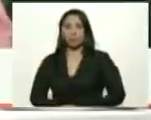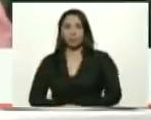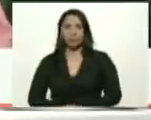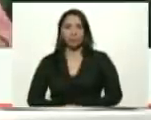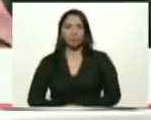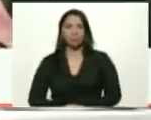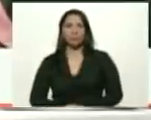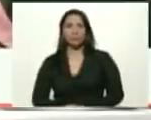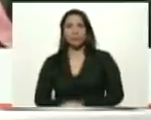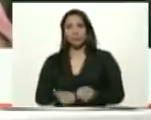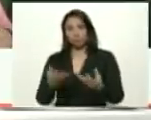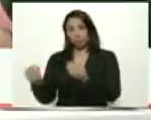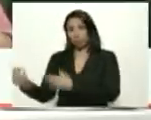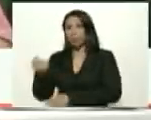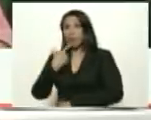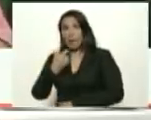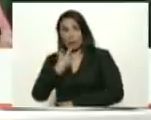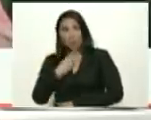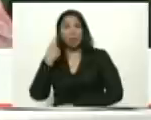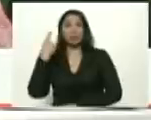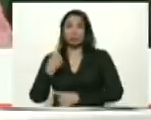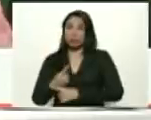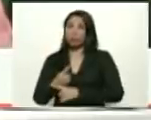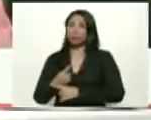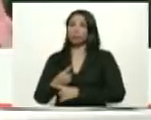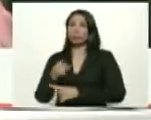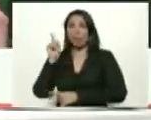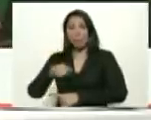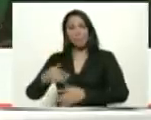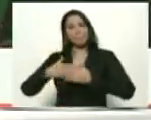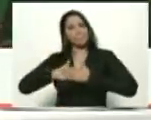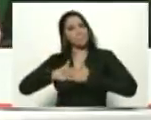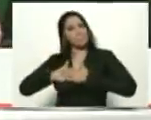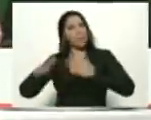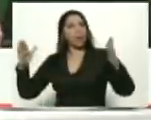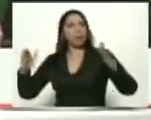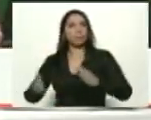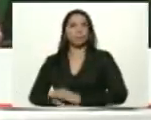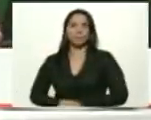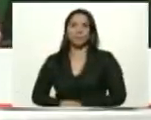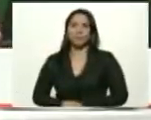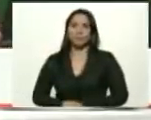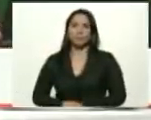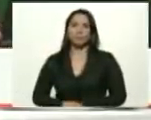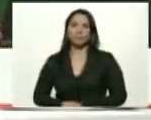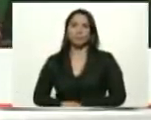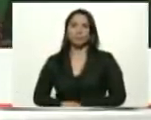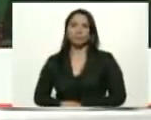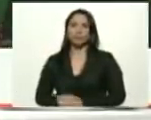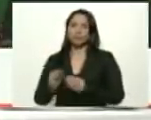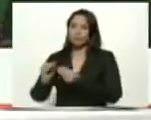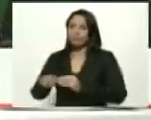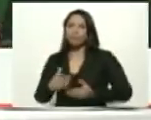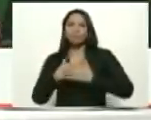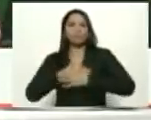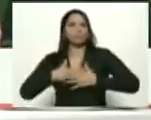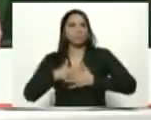darle su tratamiento respectivo y garantizar su pronto restablecimiento. Con